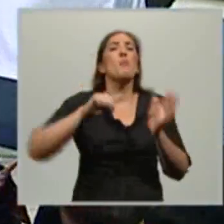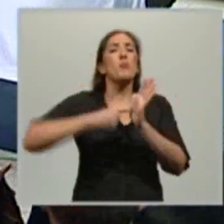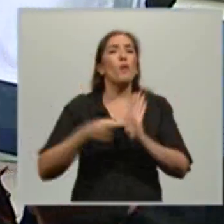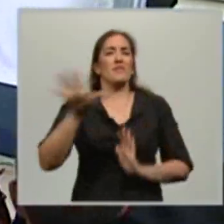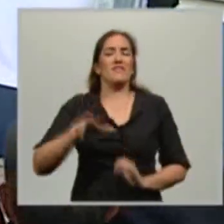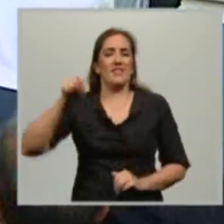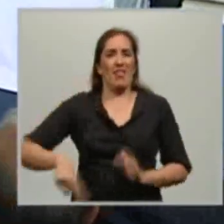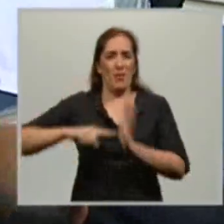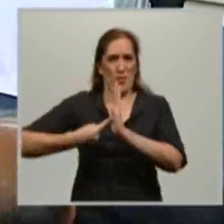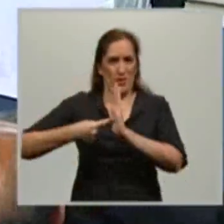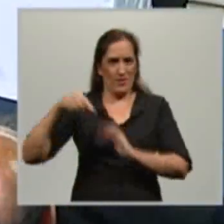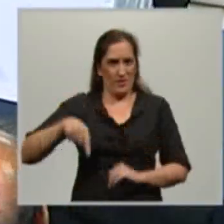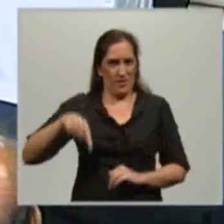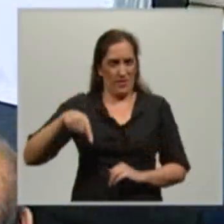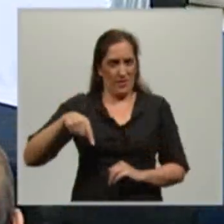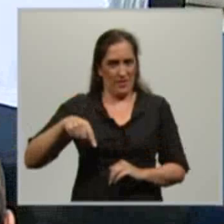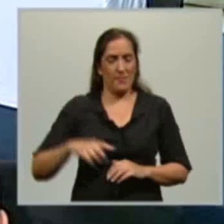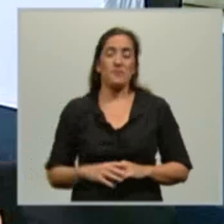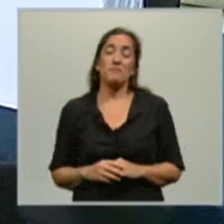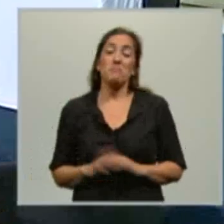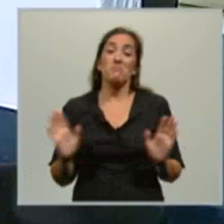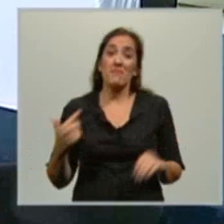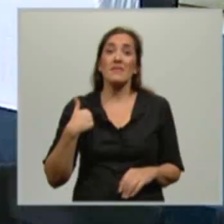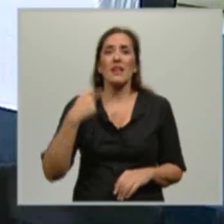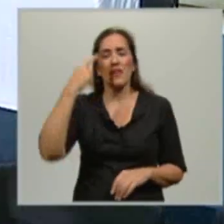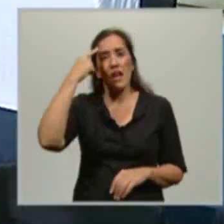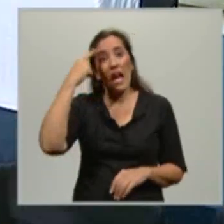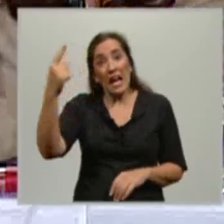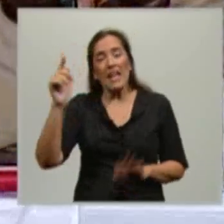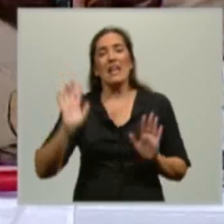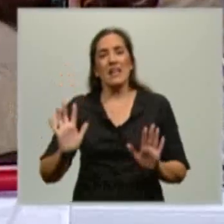Buenos Aires. Así que creo que